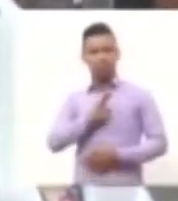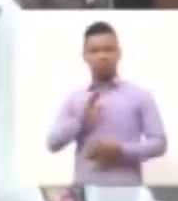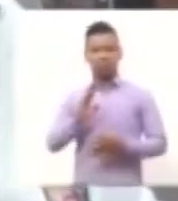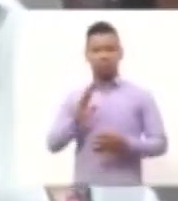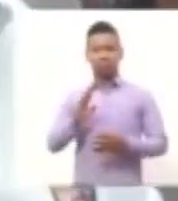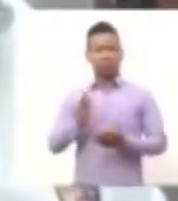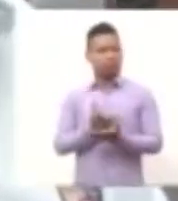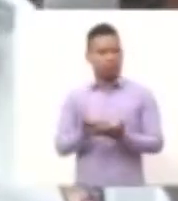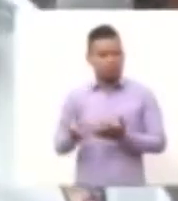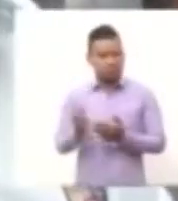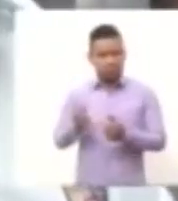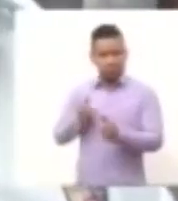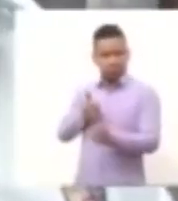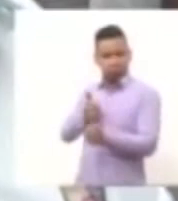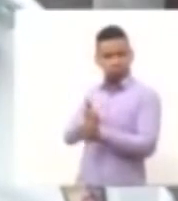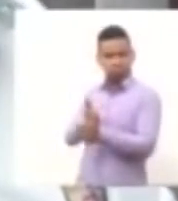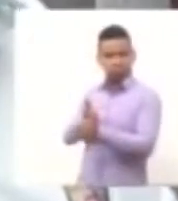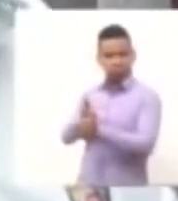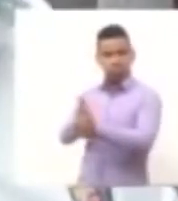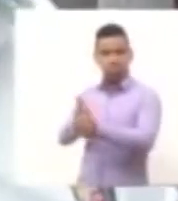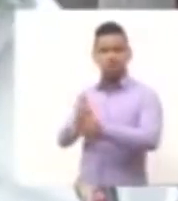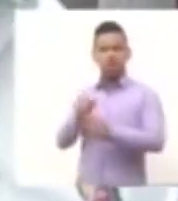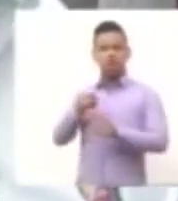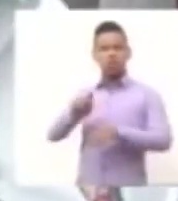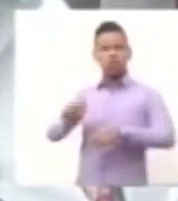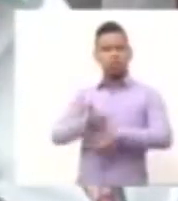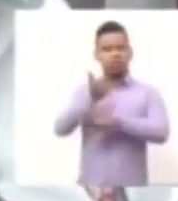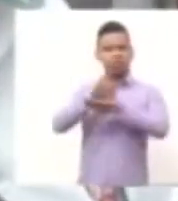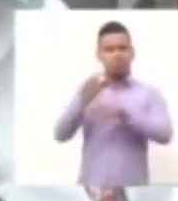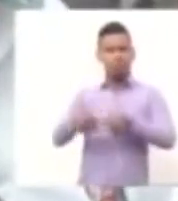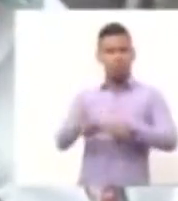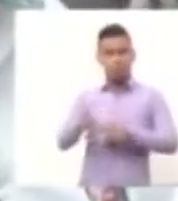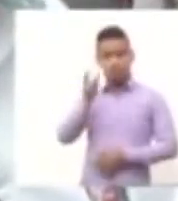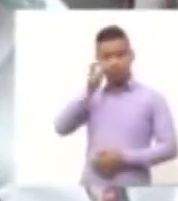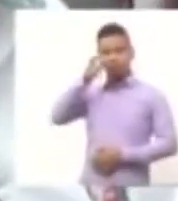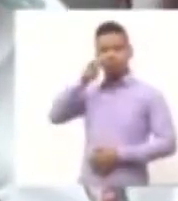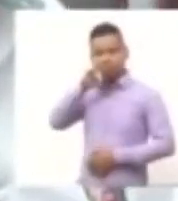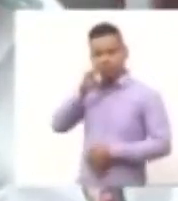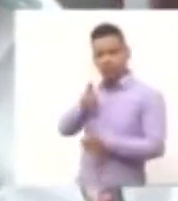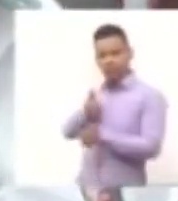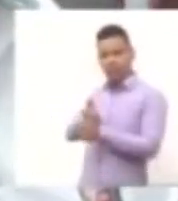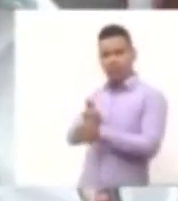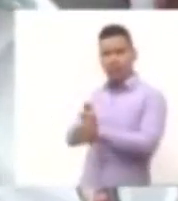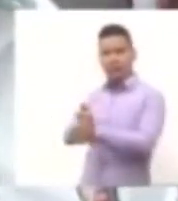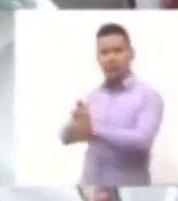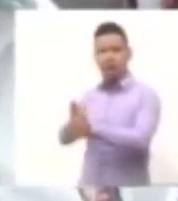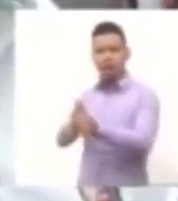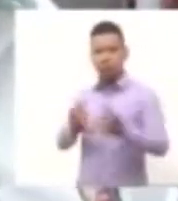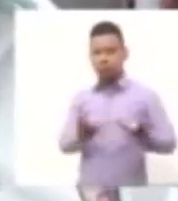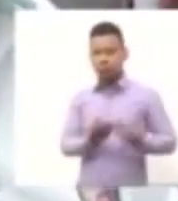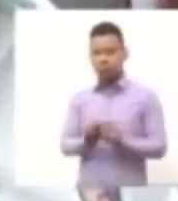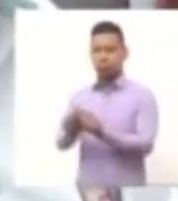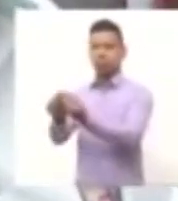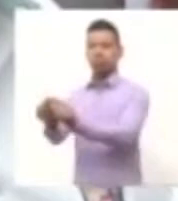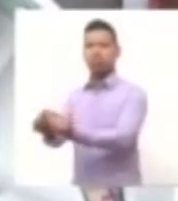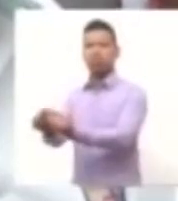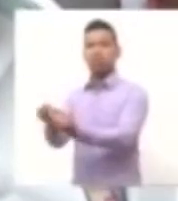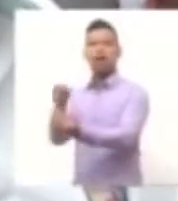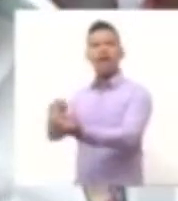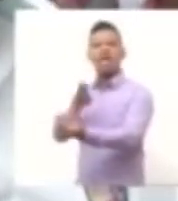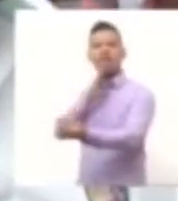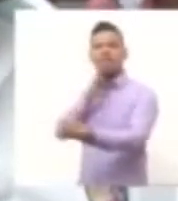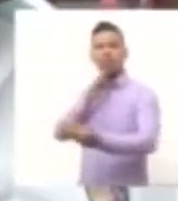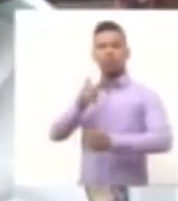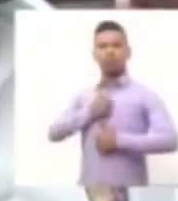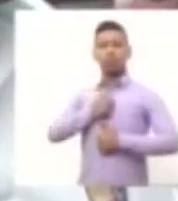todos los entes de gobierno, y quedó el ejército solo 12 días. De 12 días